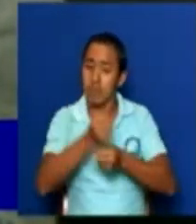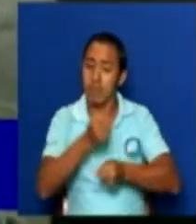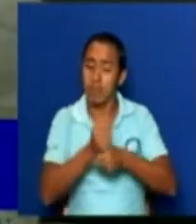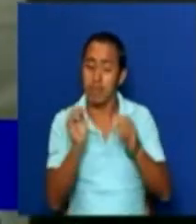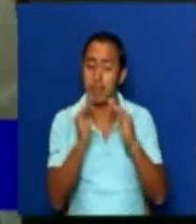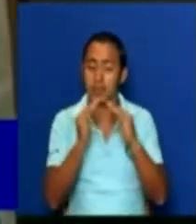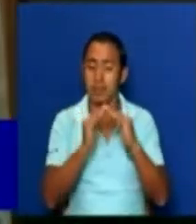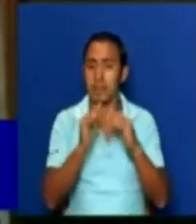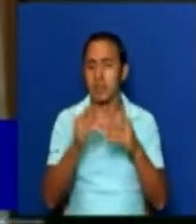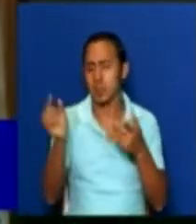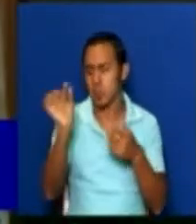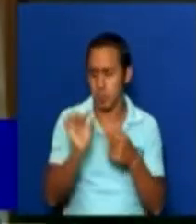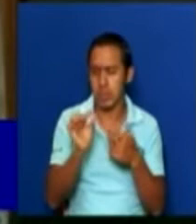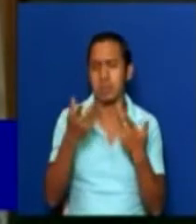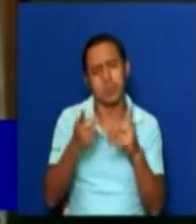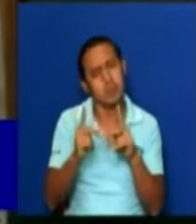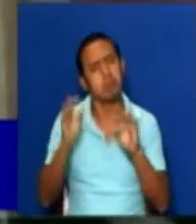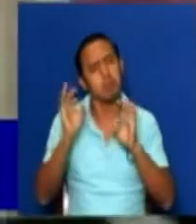hogar.